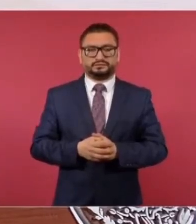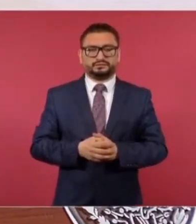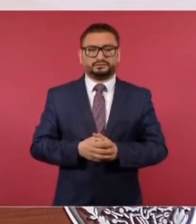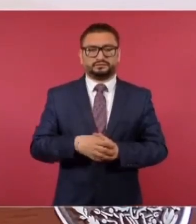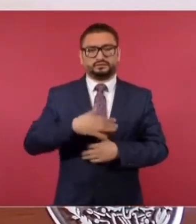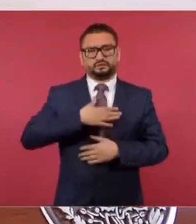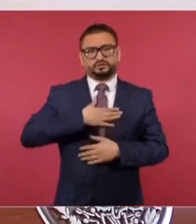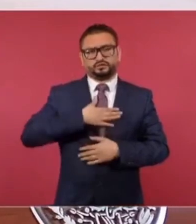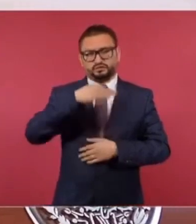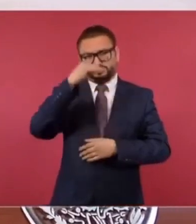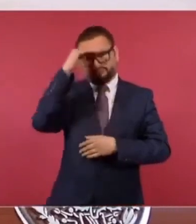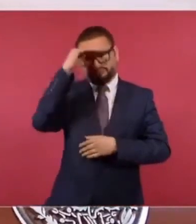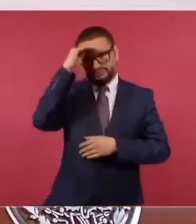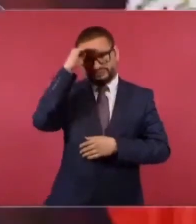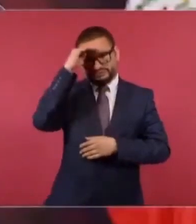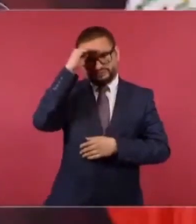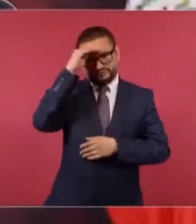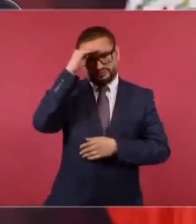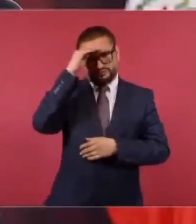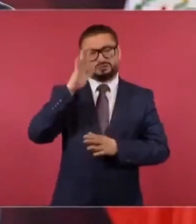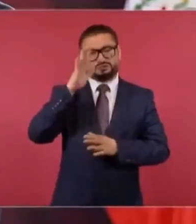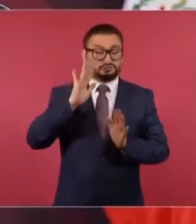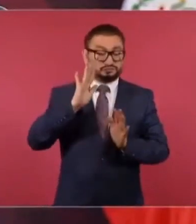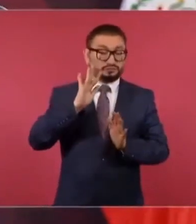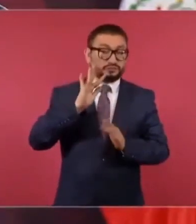si no estaba enterado de